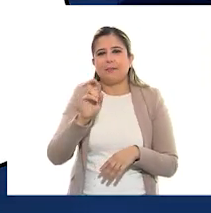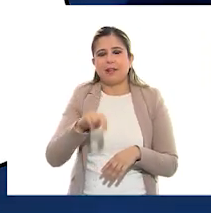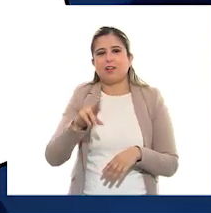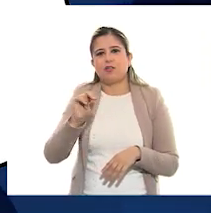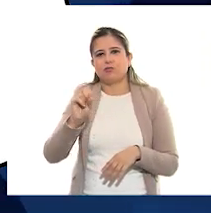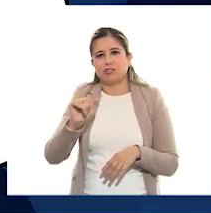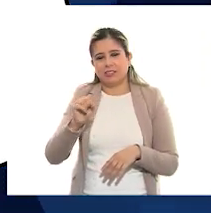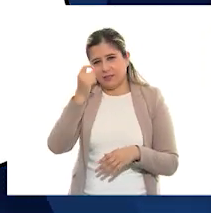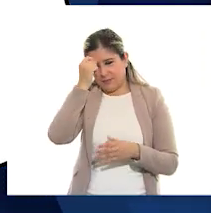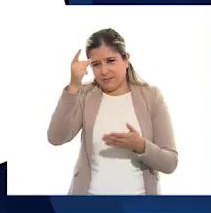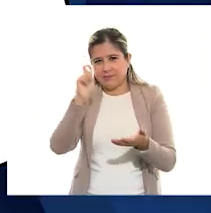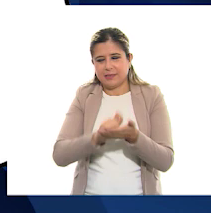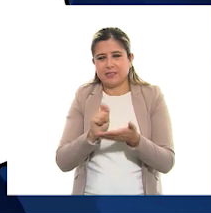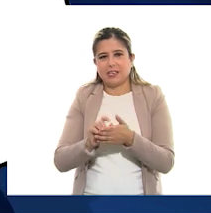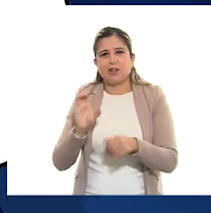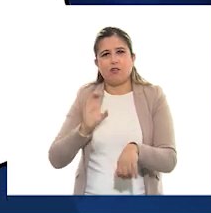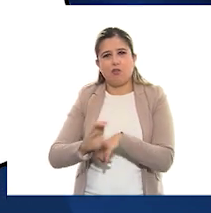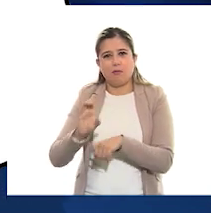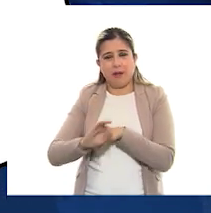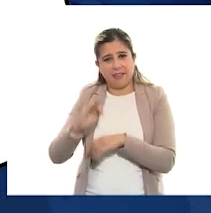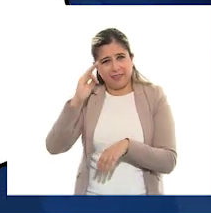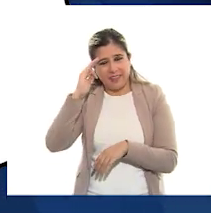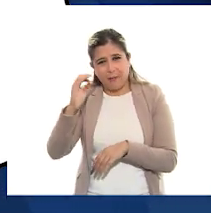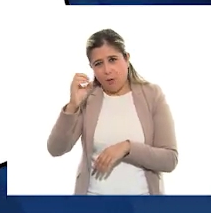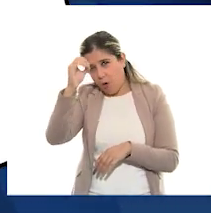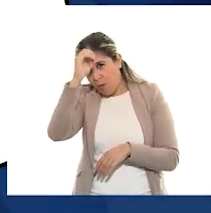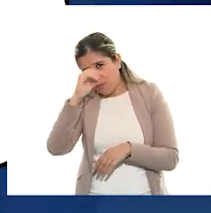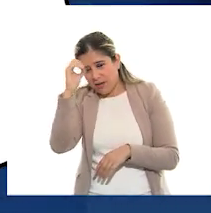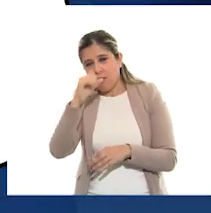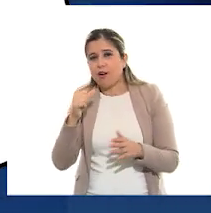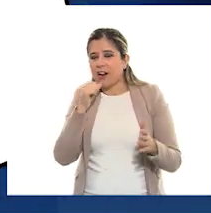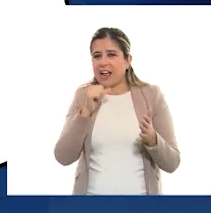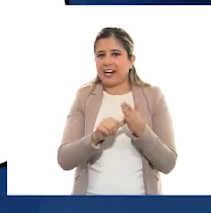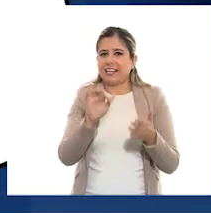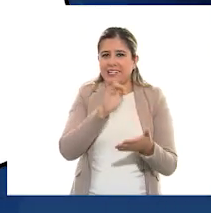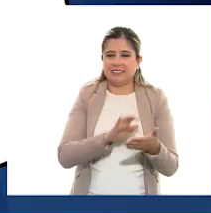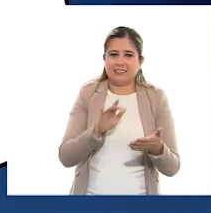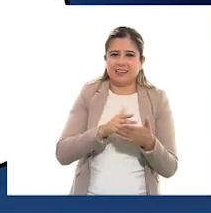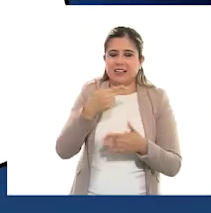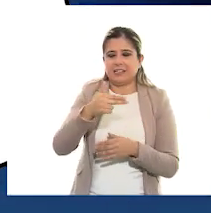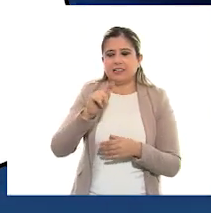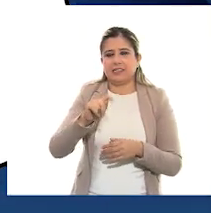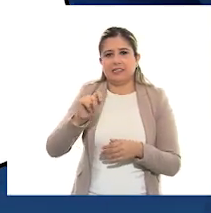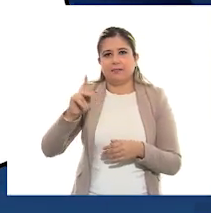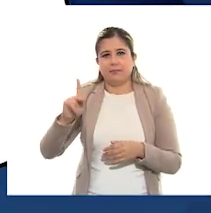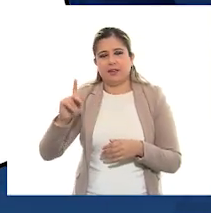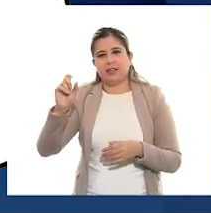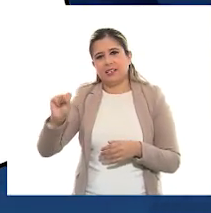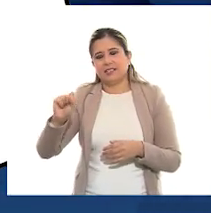Novoa, Bogotá, El Tiempo, opinión, cartas del lector en